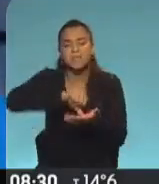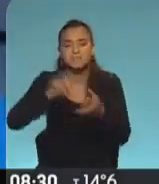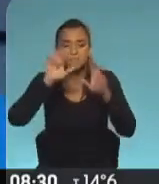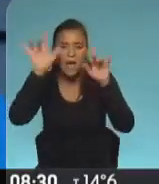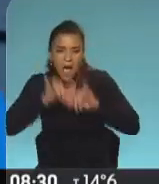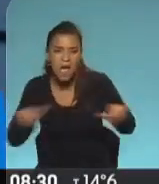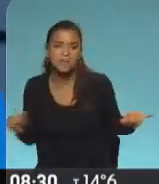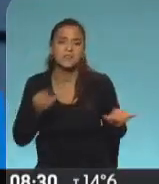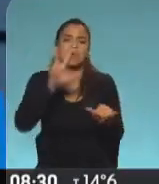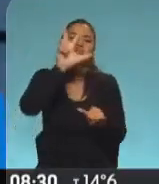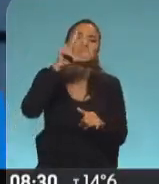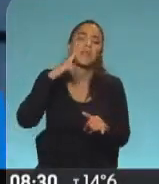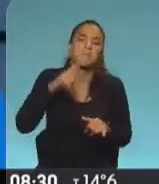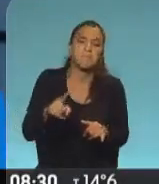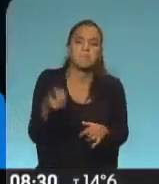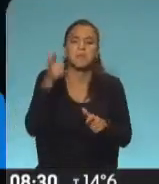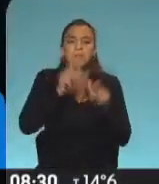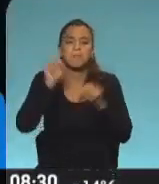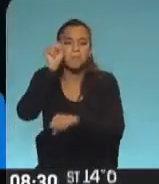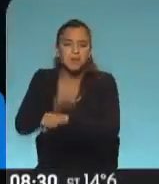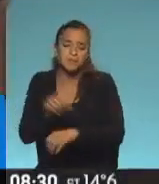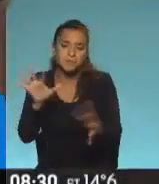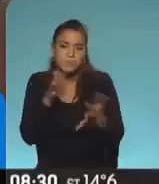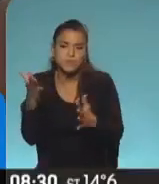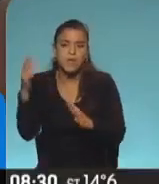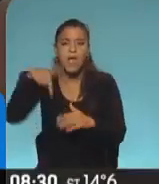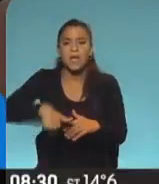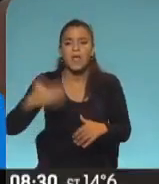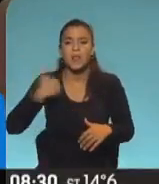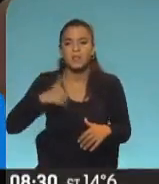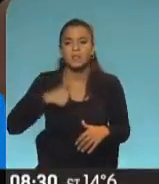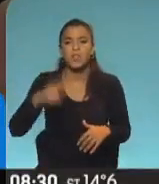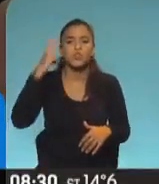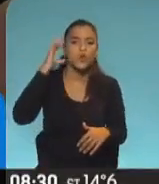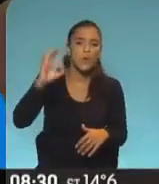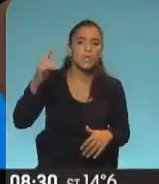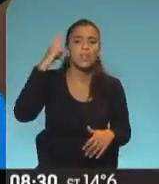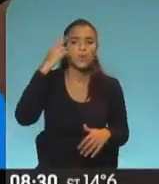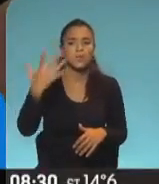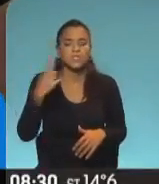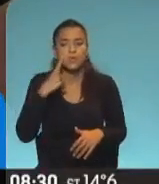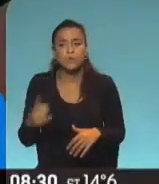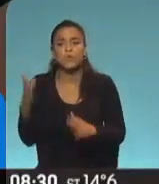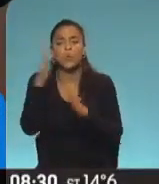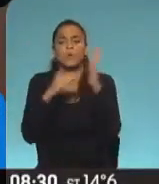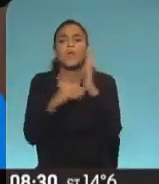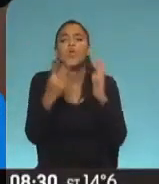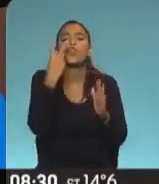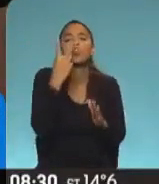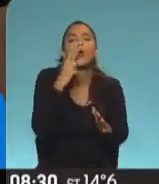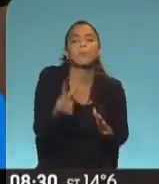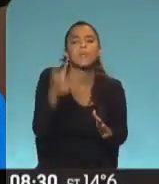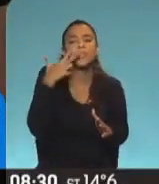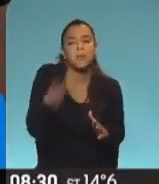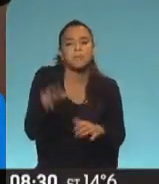haber, 3.000 presos en total. ¿Cuántos presos hay, Néstor, en Argentina? En Argentina, entre 90 y 95. Bueno, en Nueva Zelanda creo que son 2.000 o 3.000